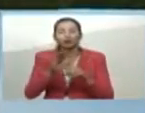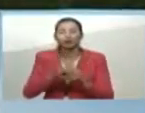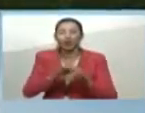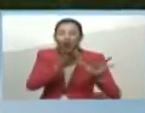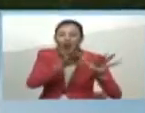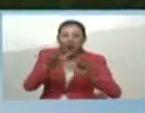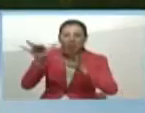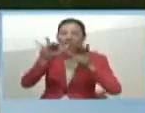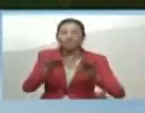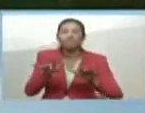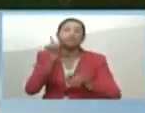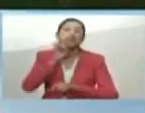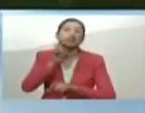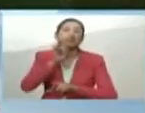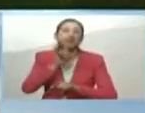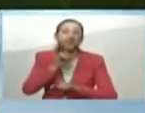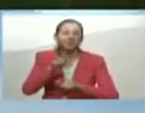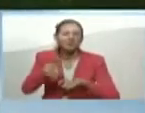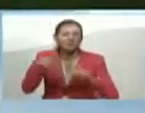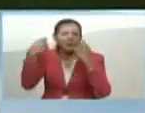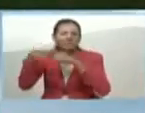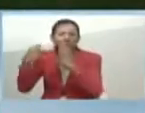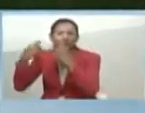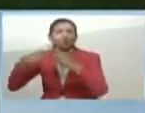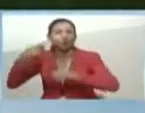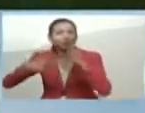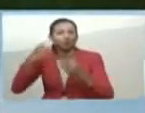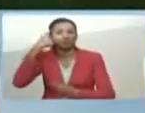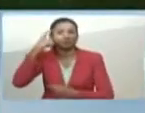dañar, una batalla diaria.